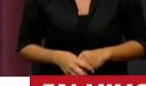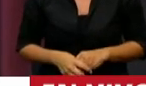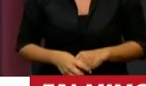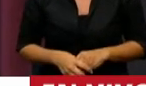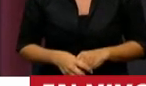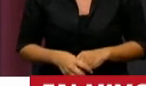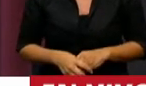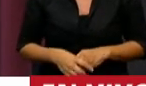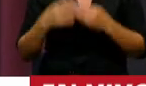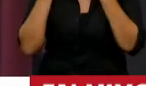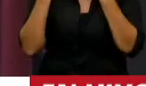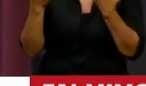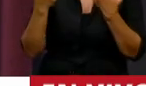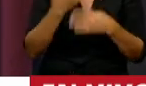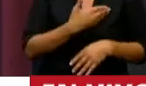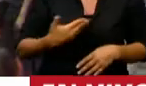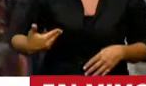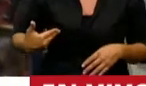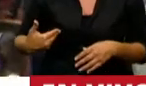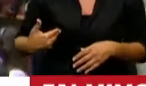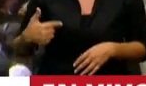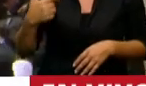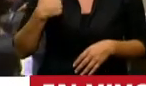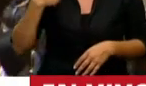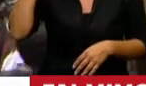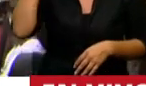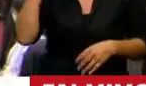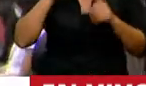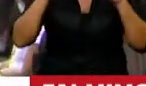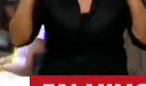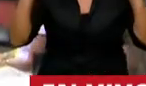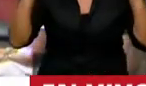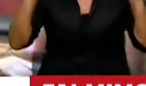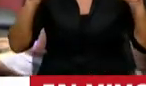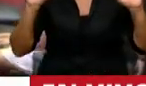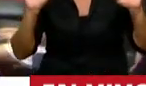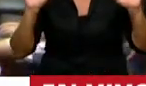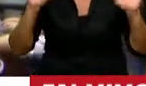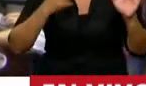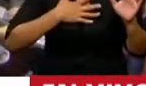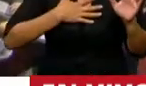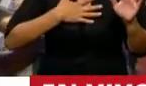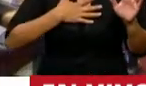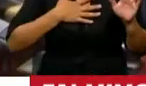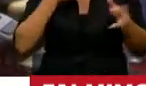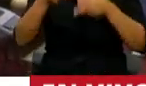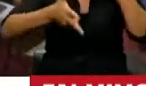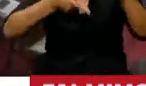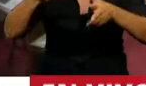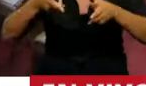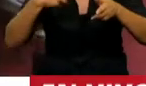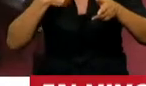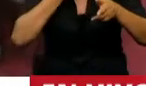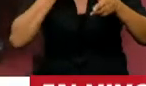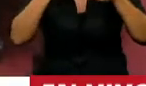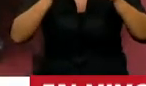Vanessa. Gracias, presidente. Yo titularía, por lo menos mi intervención, mi humilde intervención,